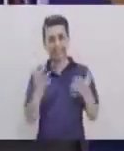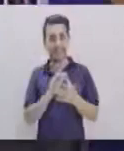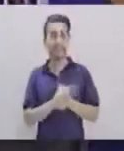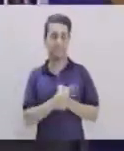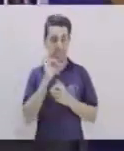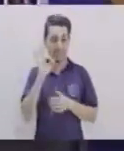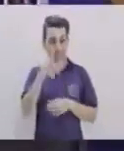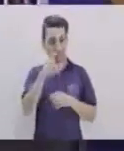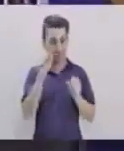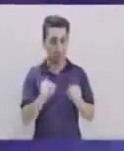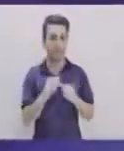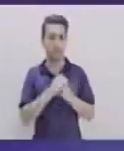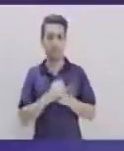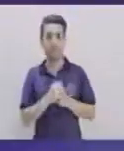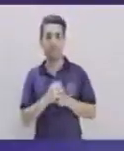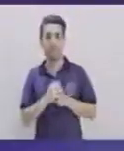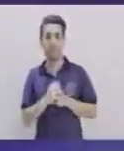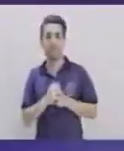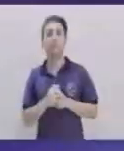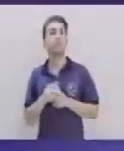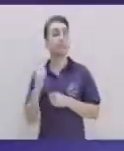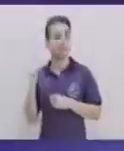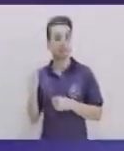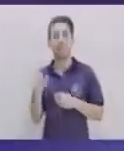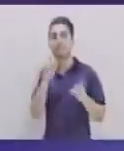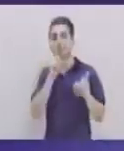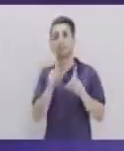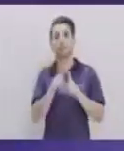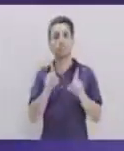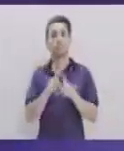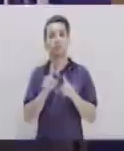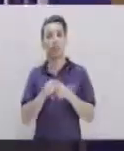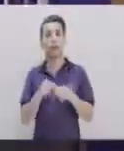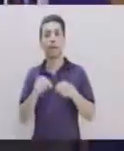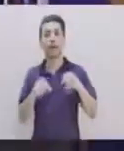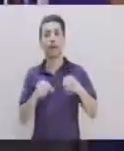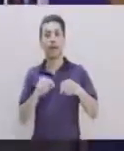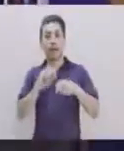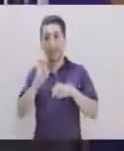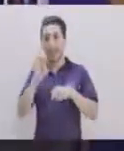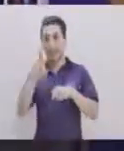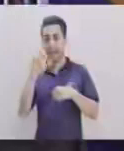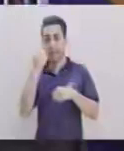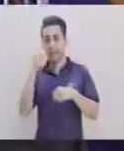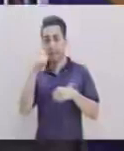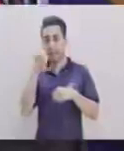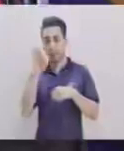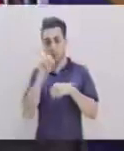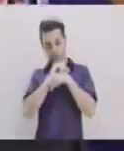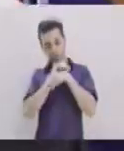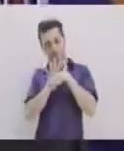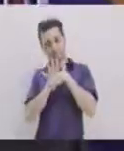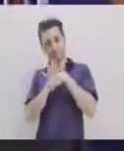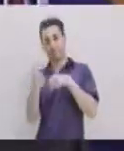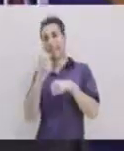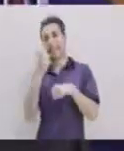eso es, yo sé que la están haciendo. Eso hizo reír a Erizo. Erizo